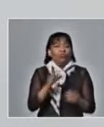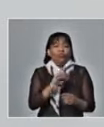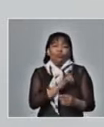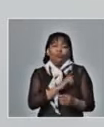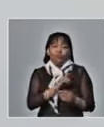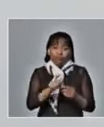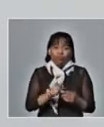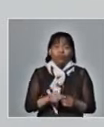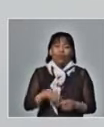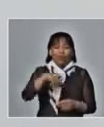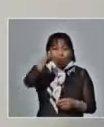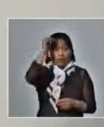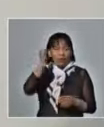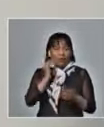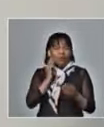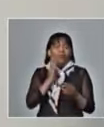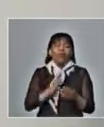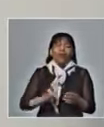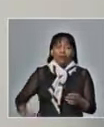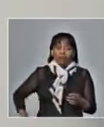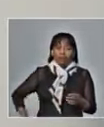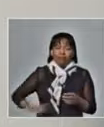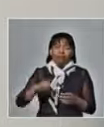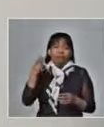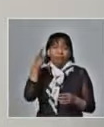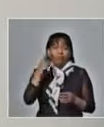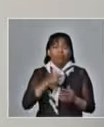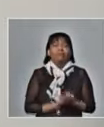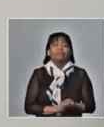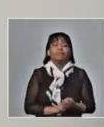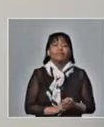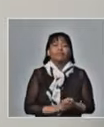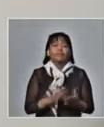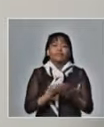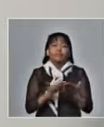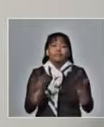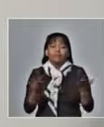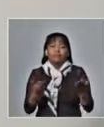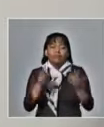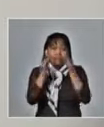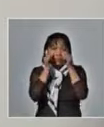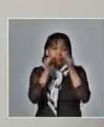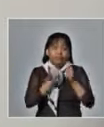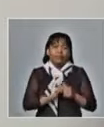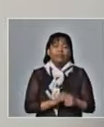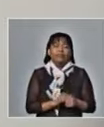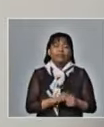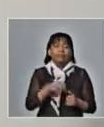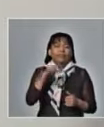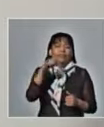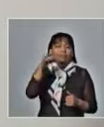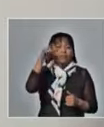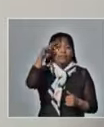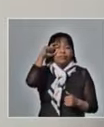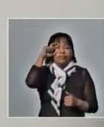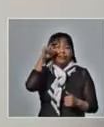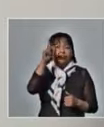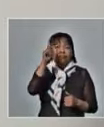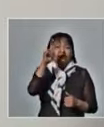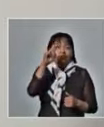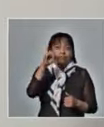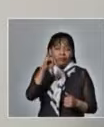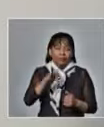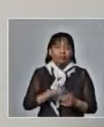Puebla. Muchas gracias, candidata. Es ahora el momento de escuchar al candidato Enrique Doher del Partido